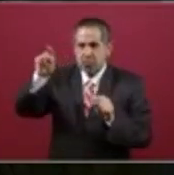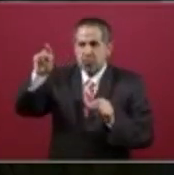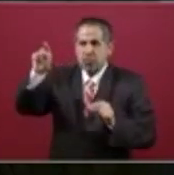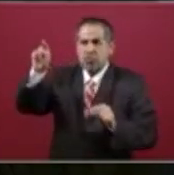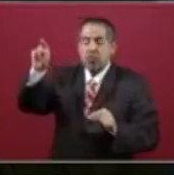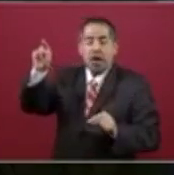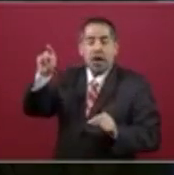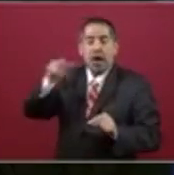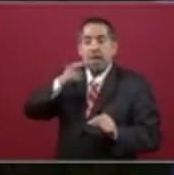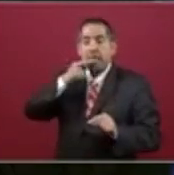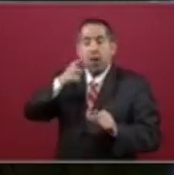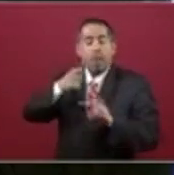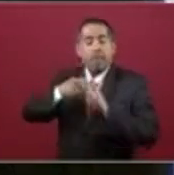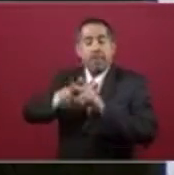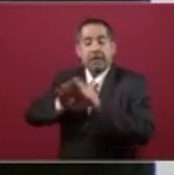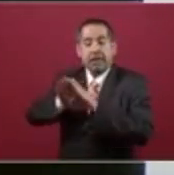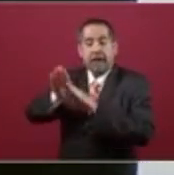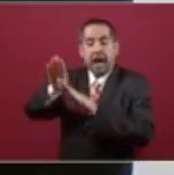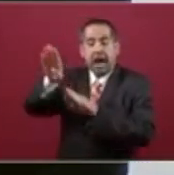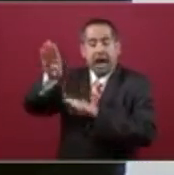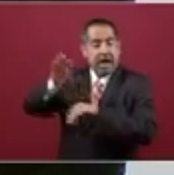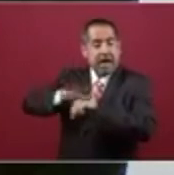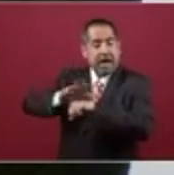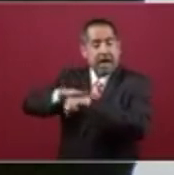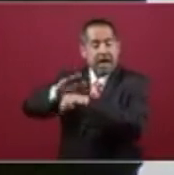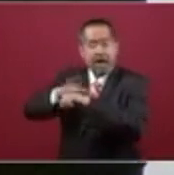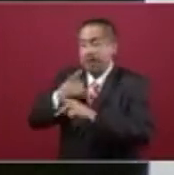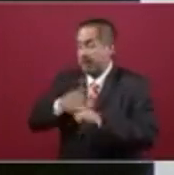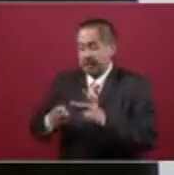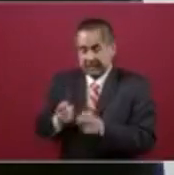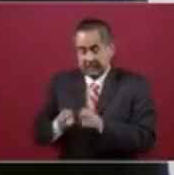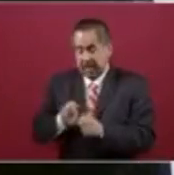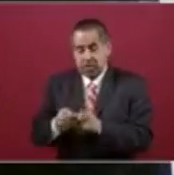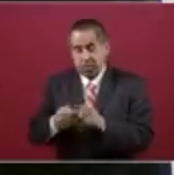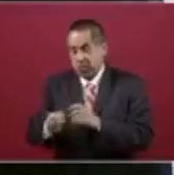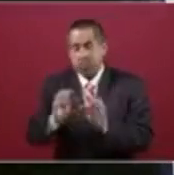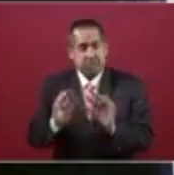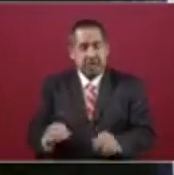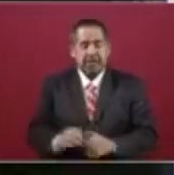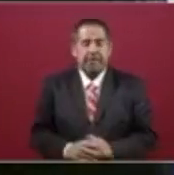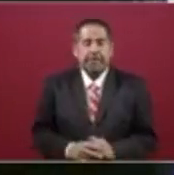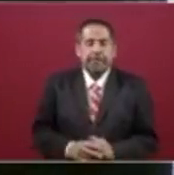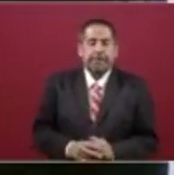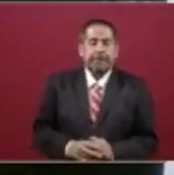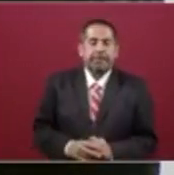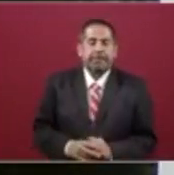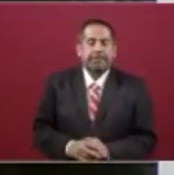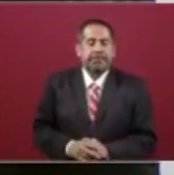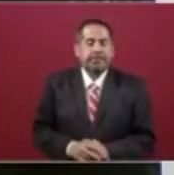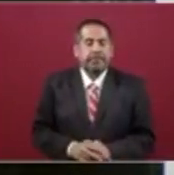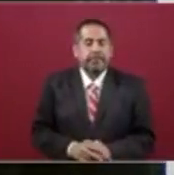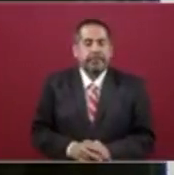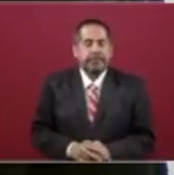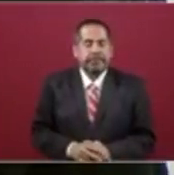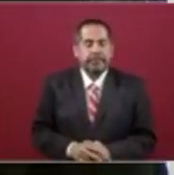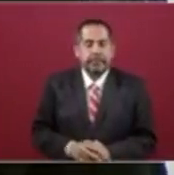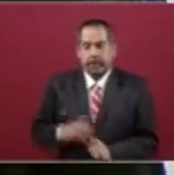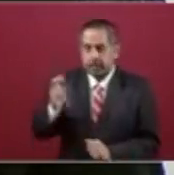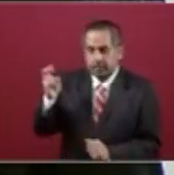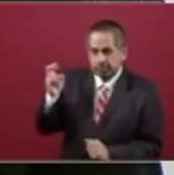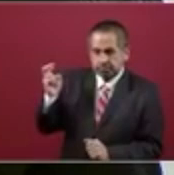y empiece su incremento a partir de este año. La que sigue, por favor. Bueno, pues este